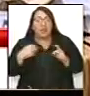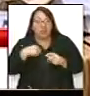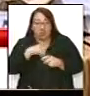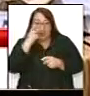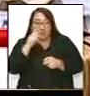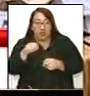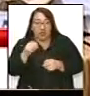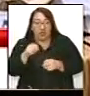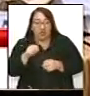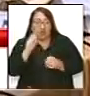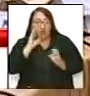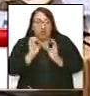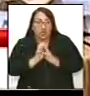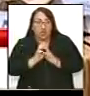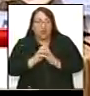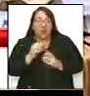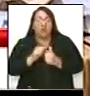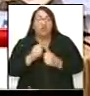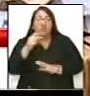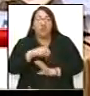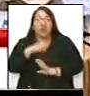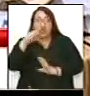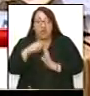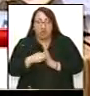aquí es, por ejemplo, este proyecto